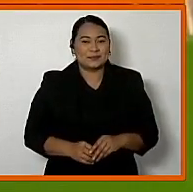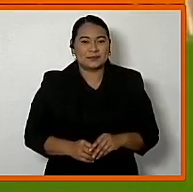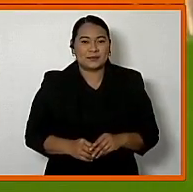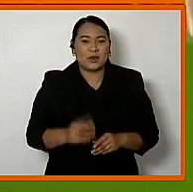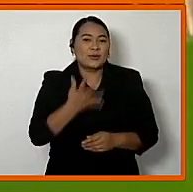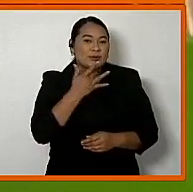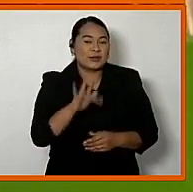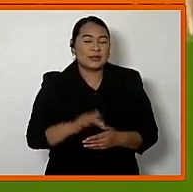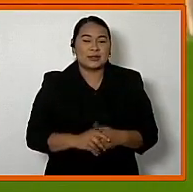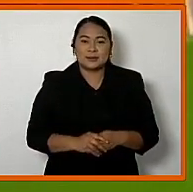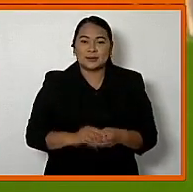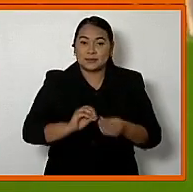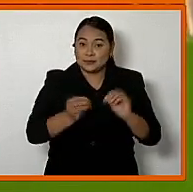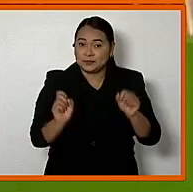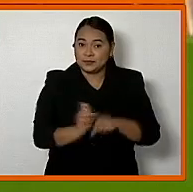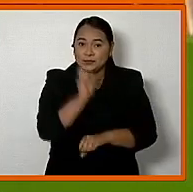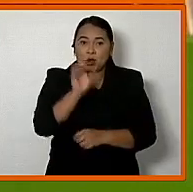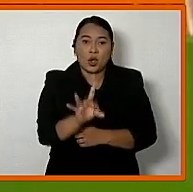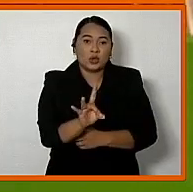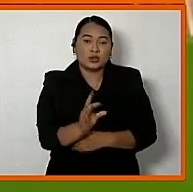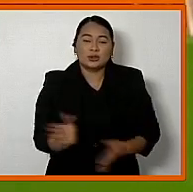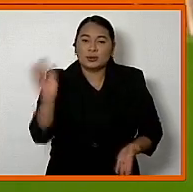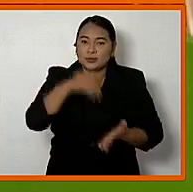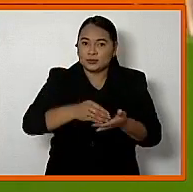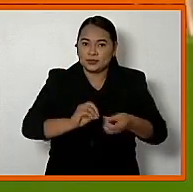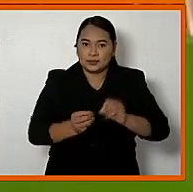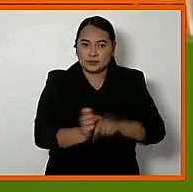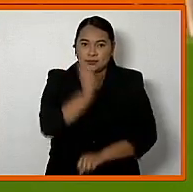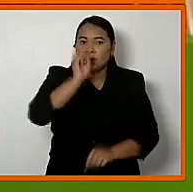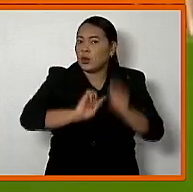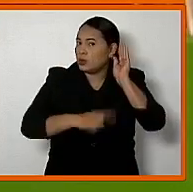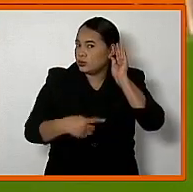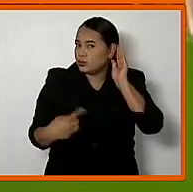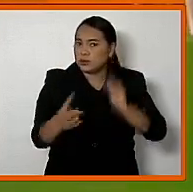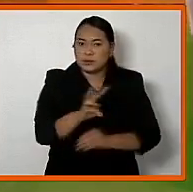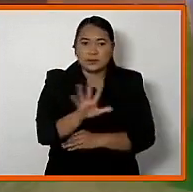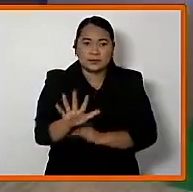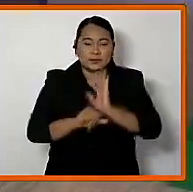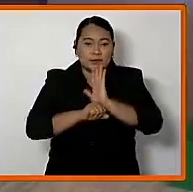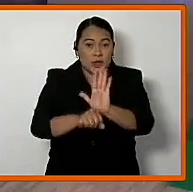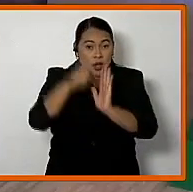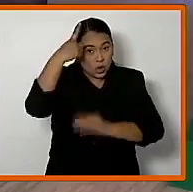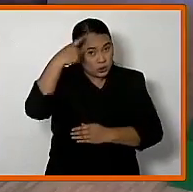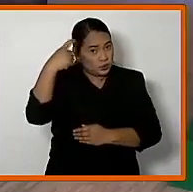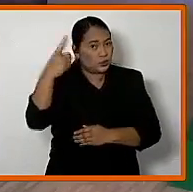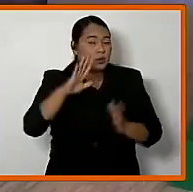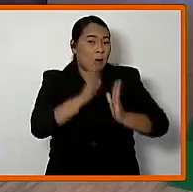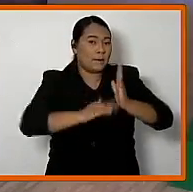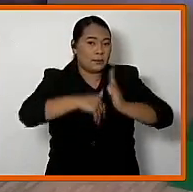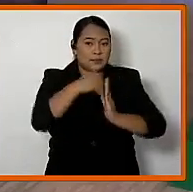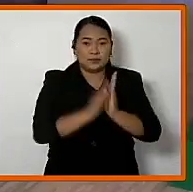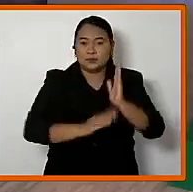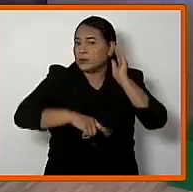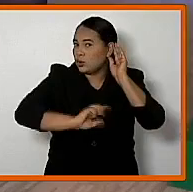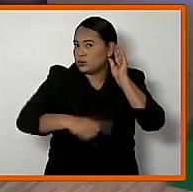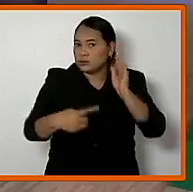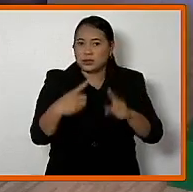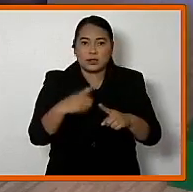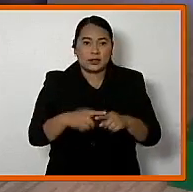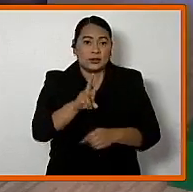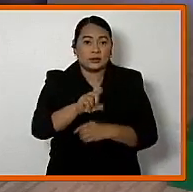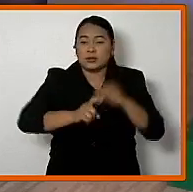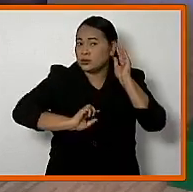suerte porque este es el 8, número ganador en Diaria 65 con su símbolo de sueños pintura. Para Multi-X 2X, para más